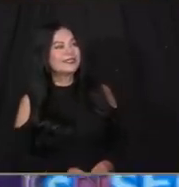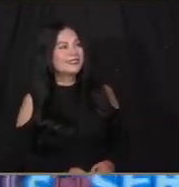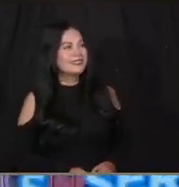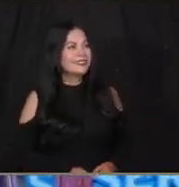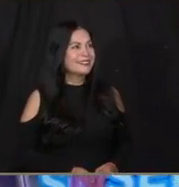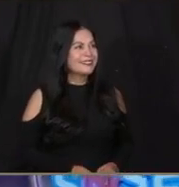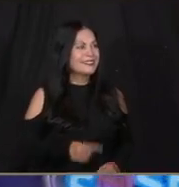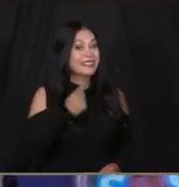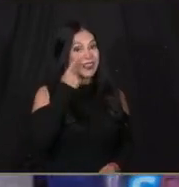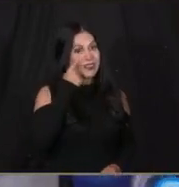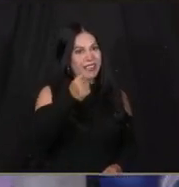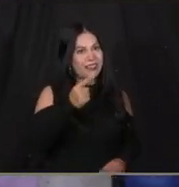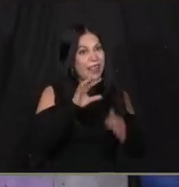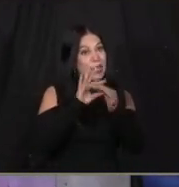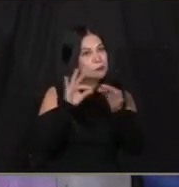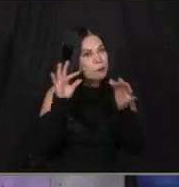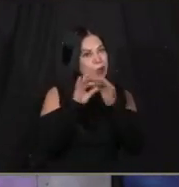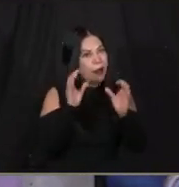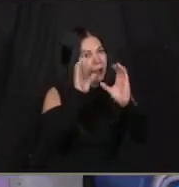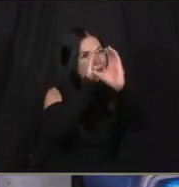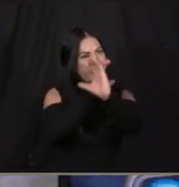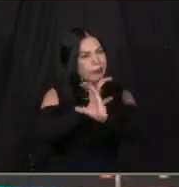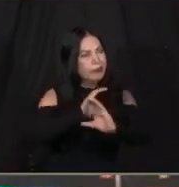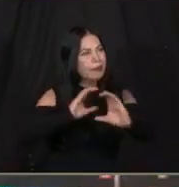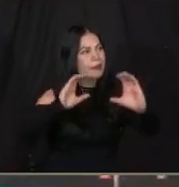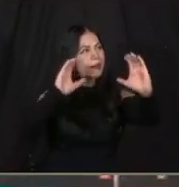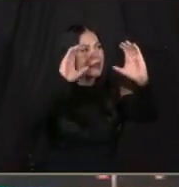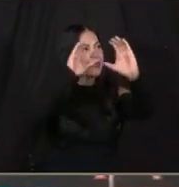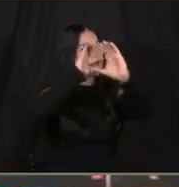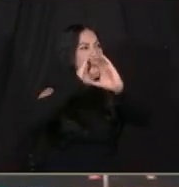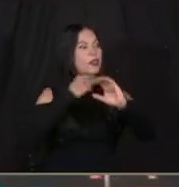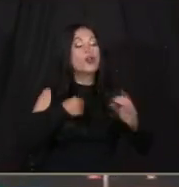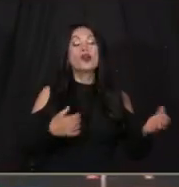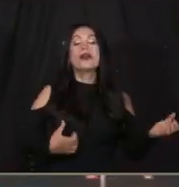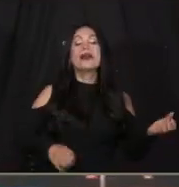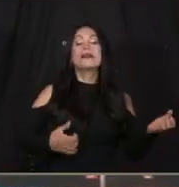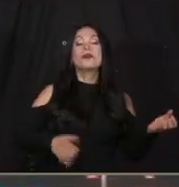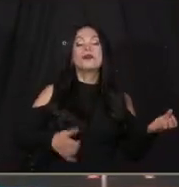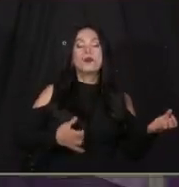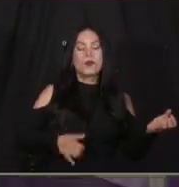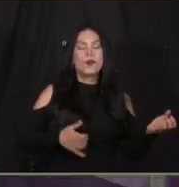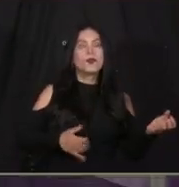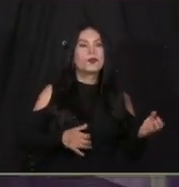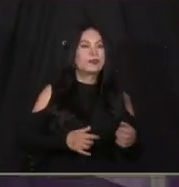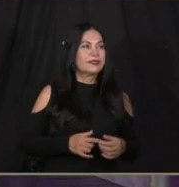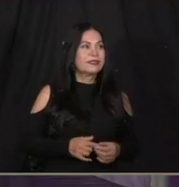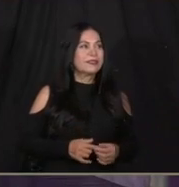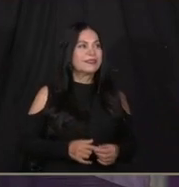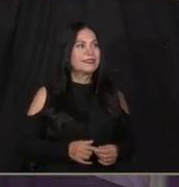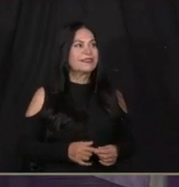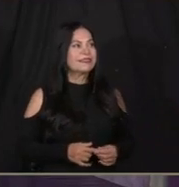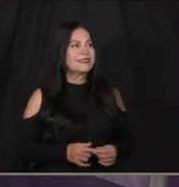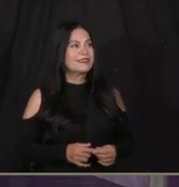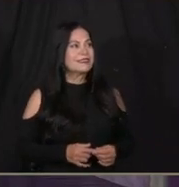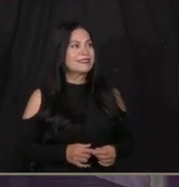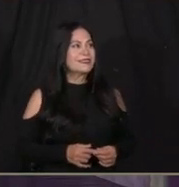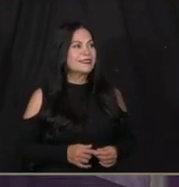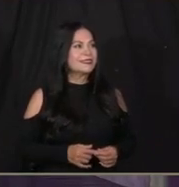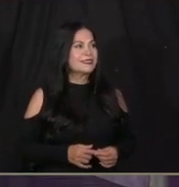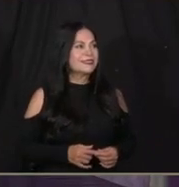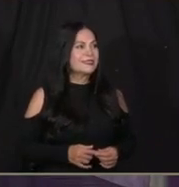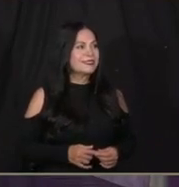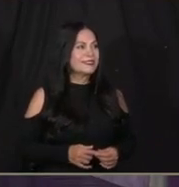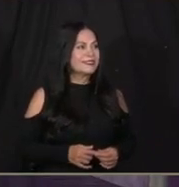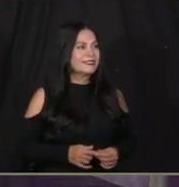mira y generalmente Pues yo traigo Yo traigo el bajo no Vale entonces bajo sexto sí tienes que acomodar una manera de